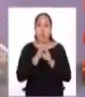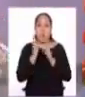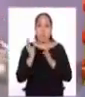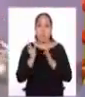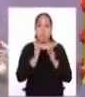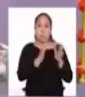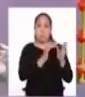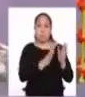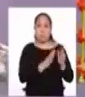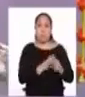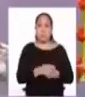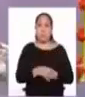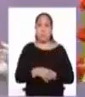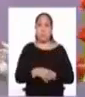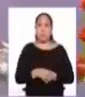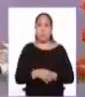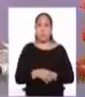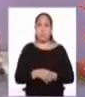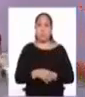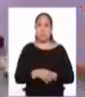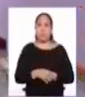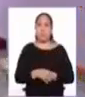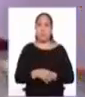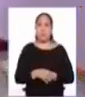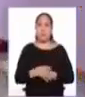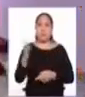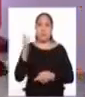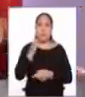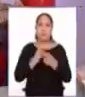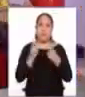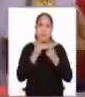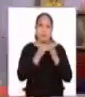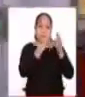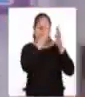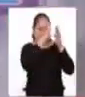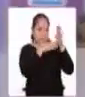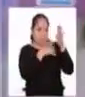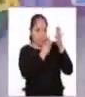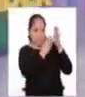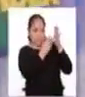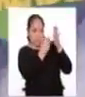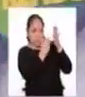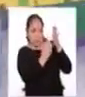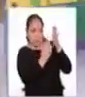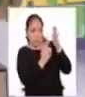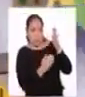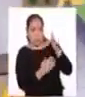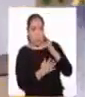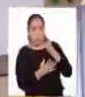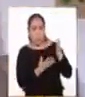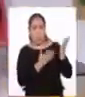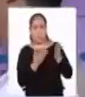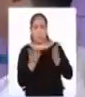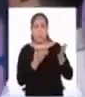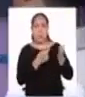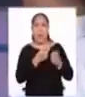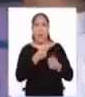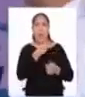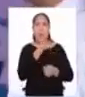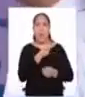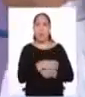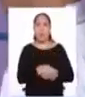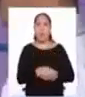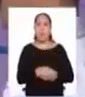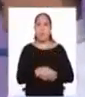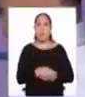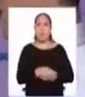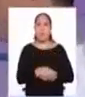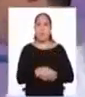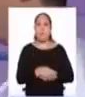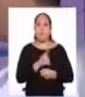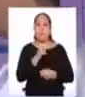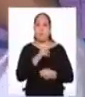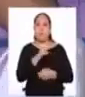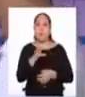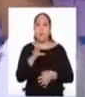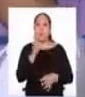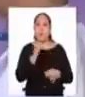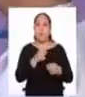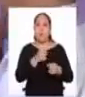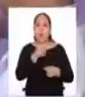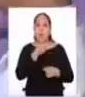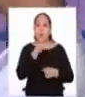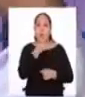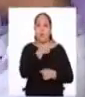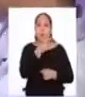laboratorio. Regresa por favor al anaquel, que ahora tienes que traer agua. Agua. A ver. Encontrarás en alguna de esas